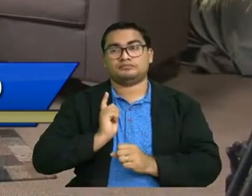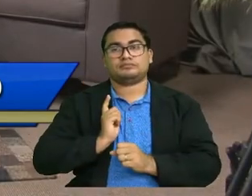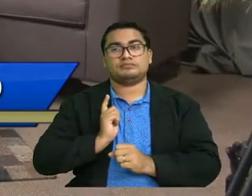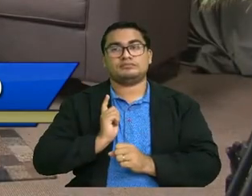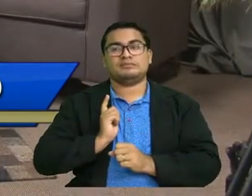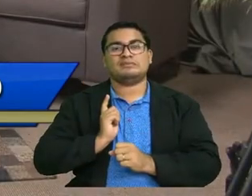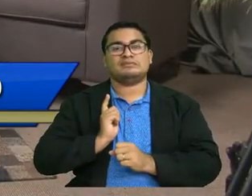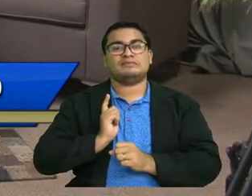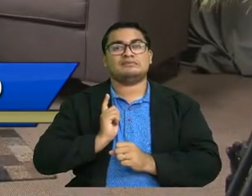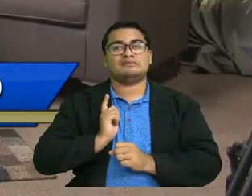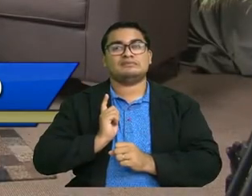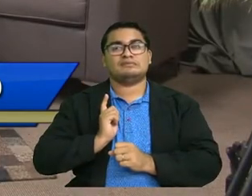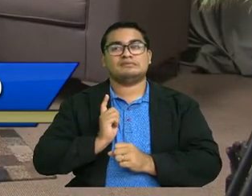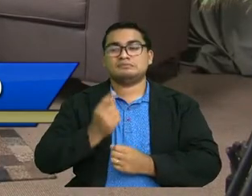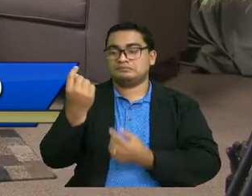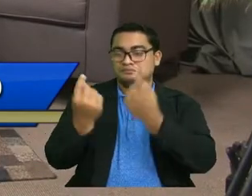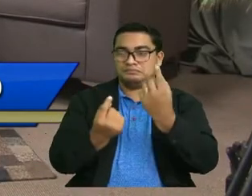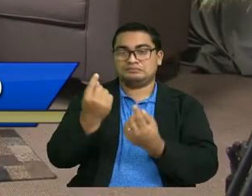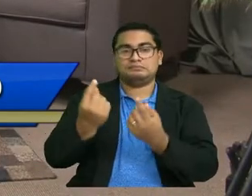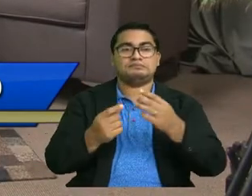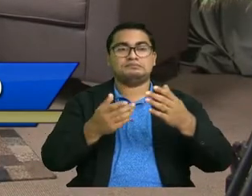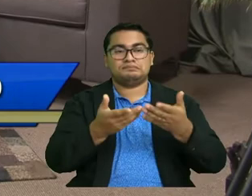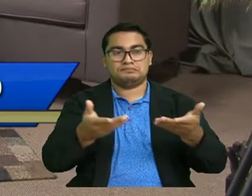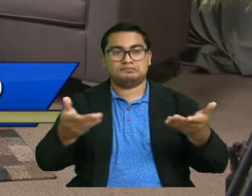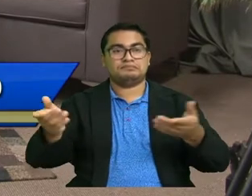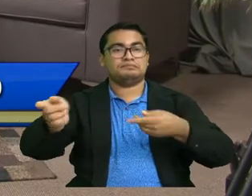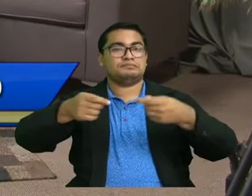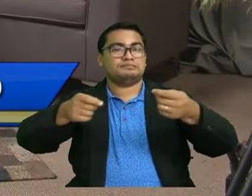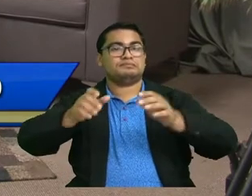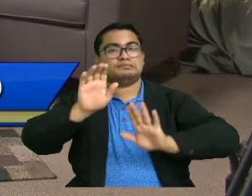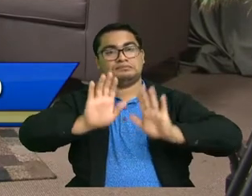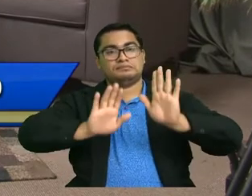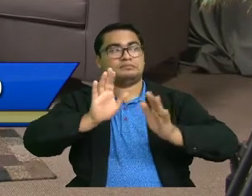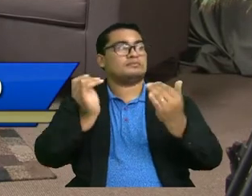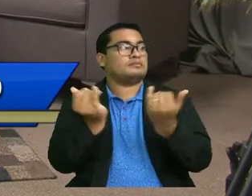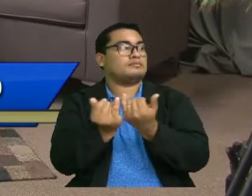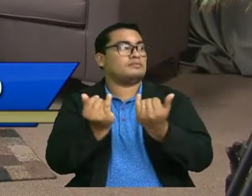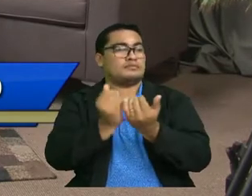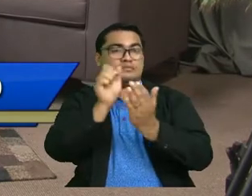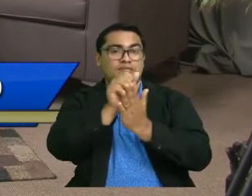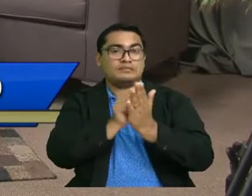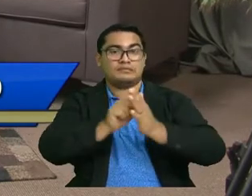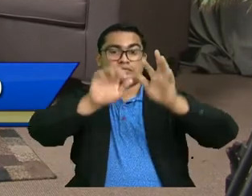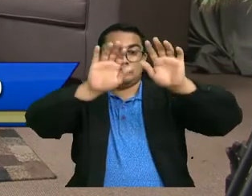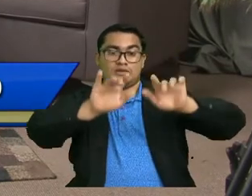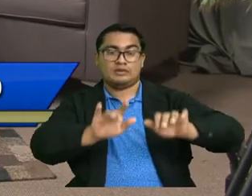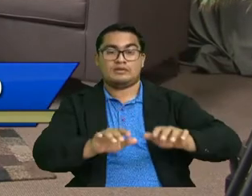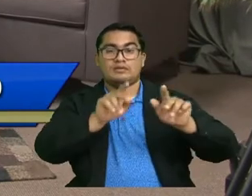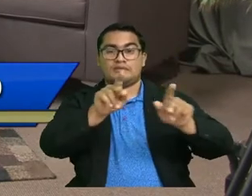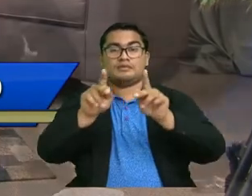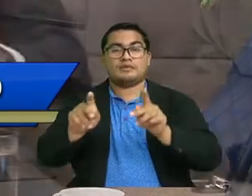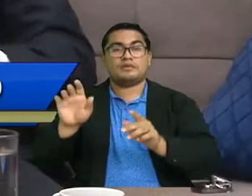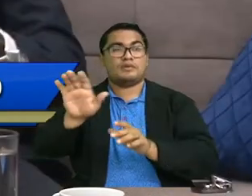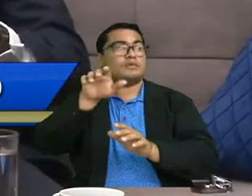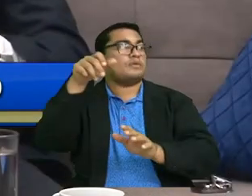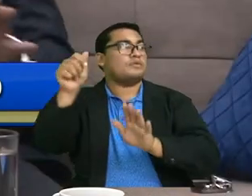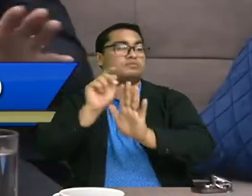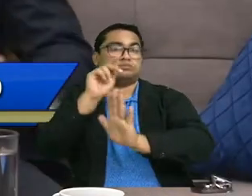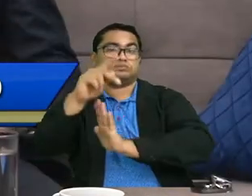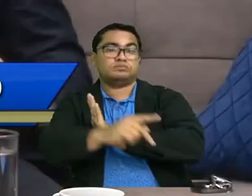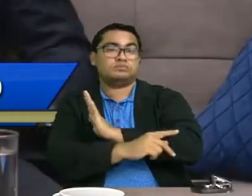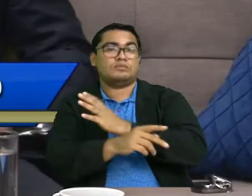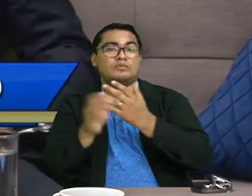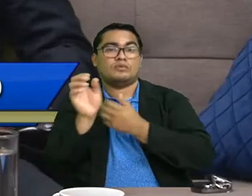poderlo tener presencial, pero también va a poder tener una agenda en línea para aquellas personas que están fuera del país o que de alguna manera pues quieren